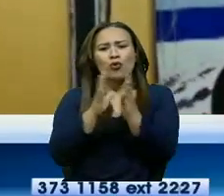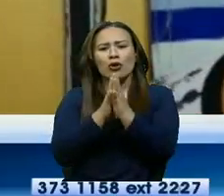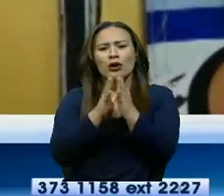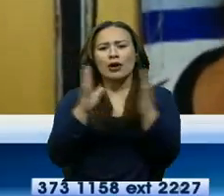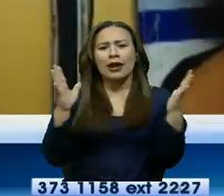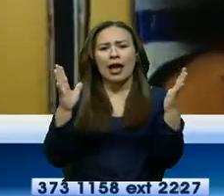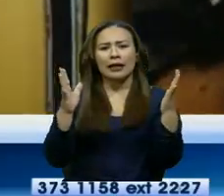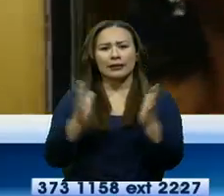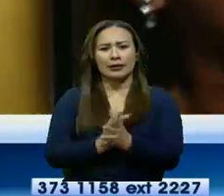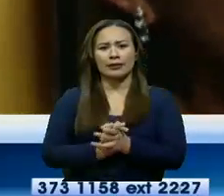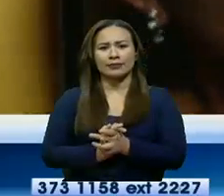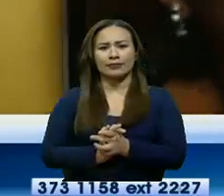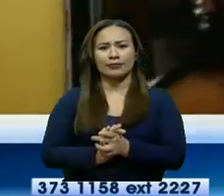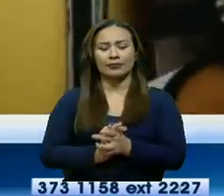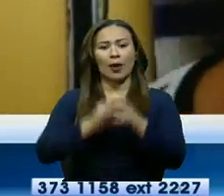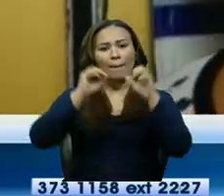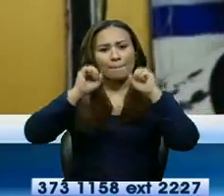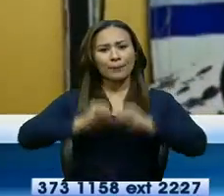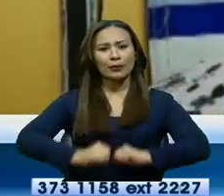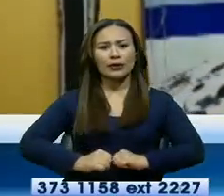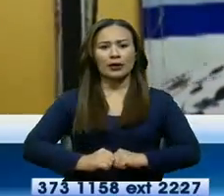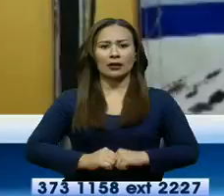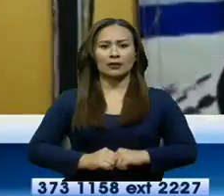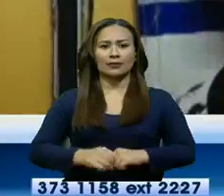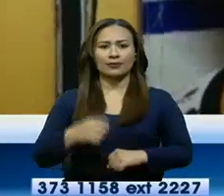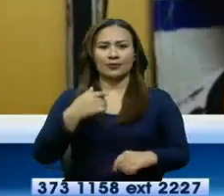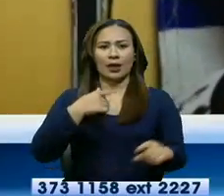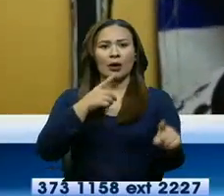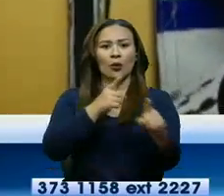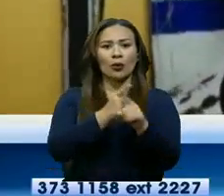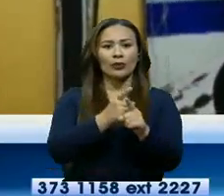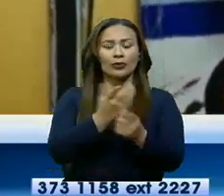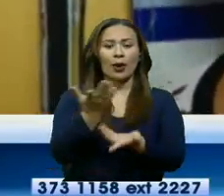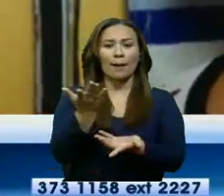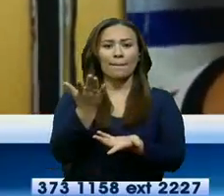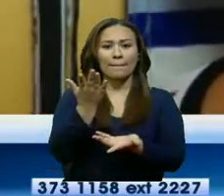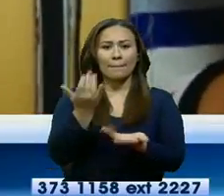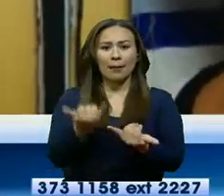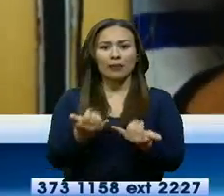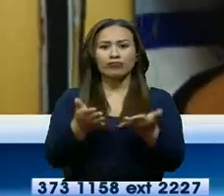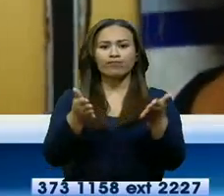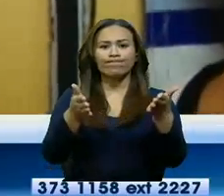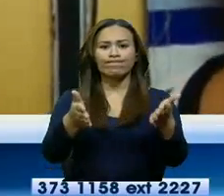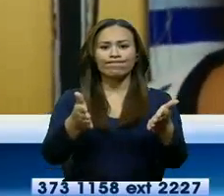y no recibir una noticia que mi madre la encuentro muerta en una tumba.